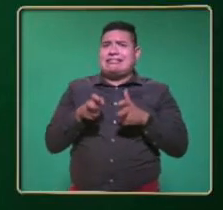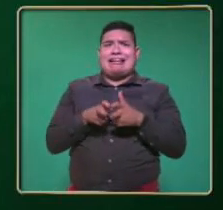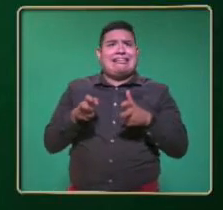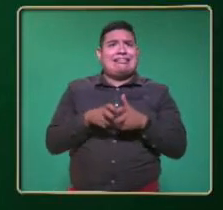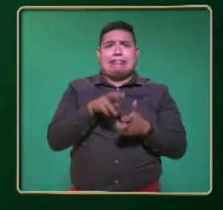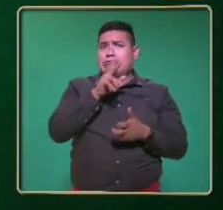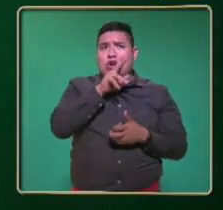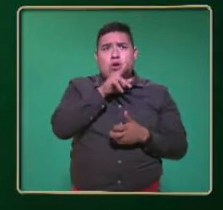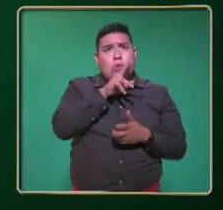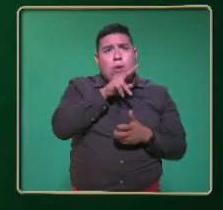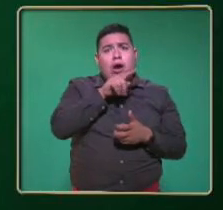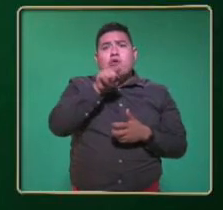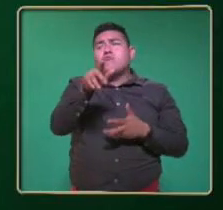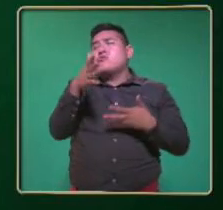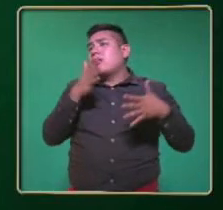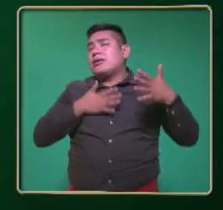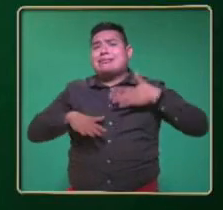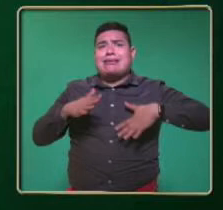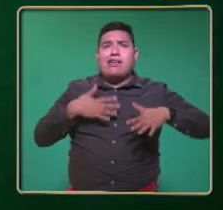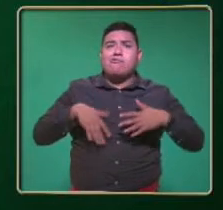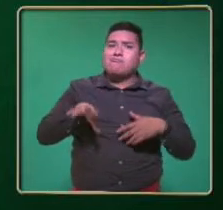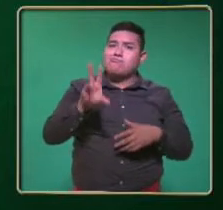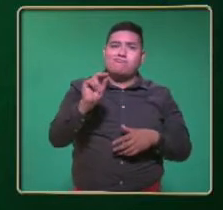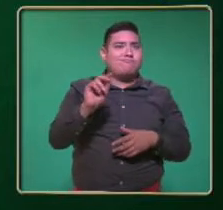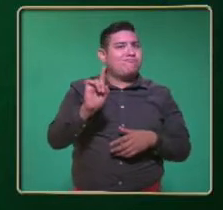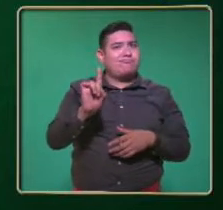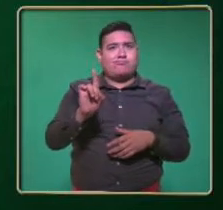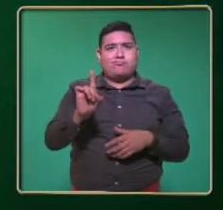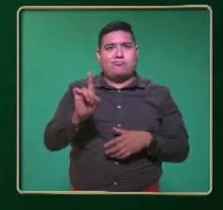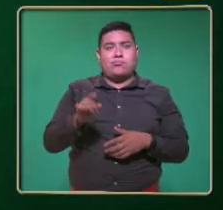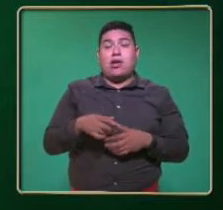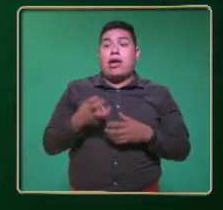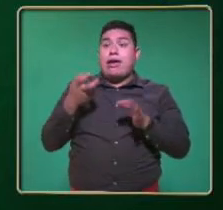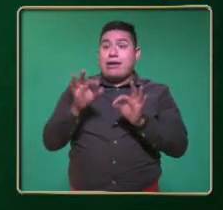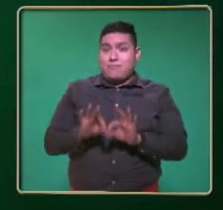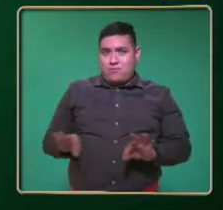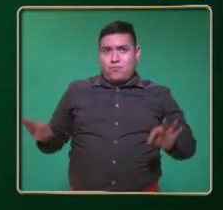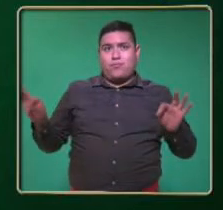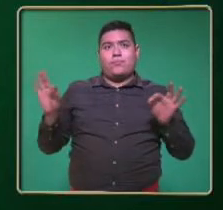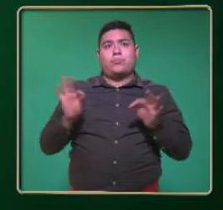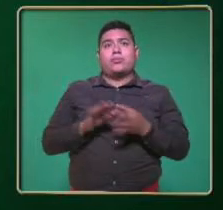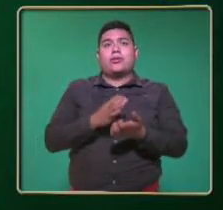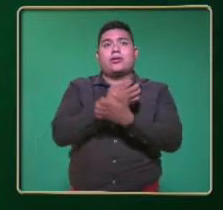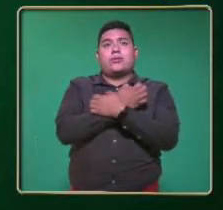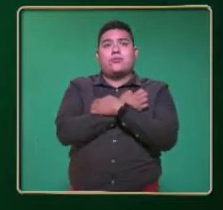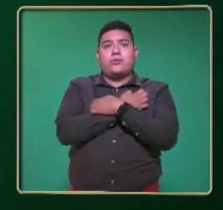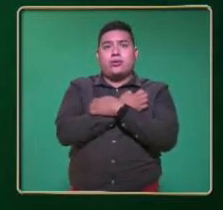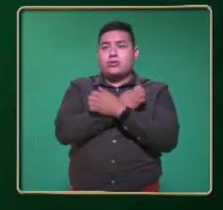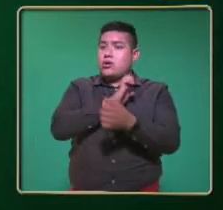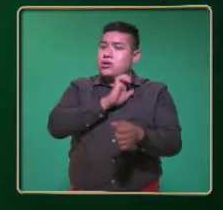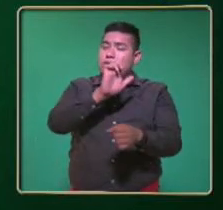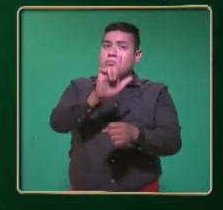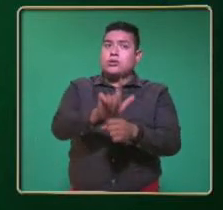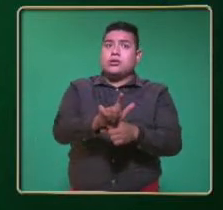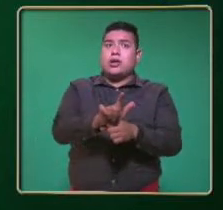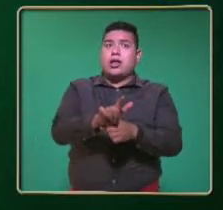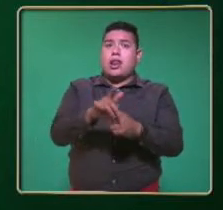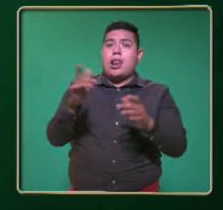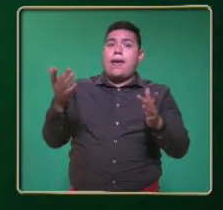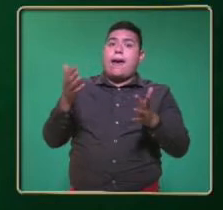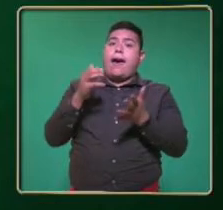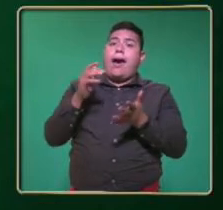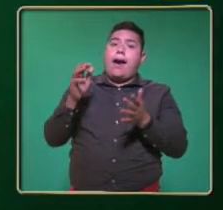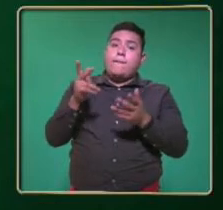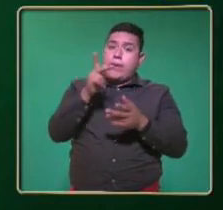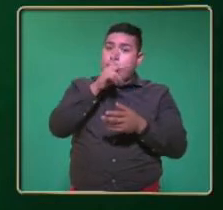sienta agotada porque el qué hago. Aquí es importante, mire, en educación especial tenemos la red de padres